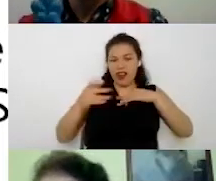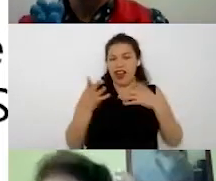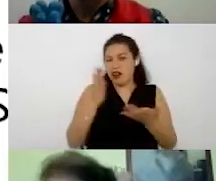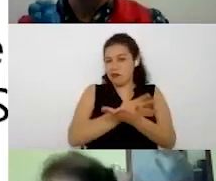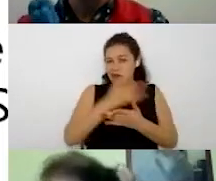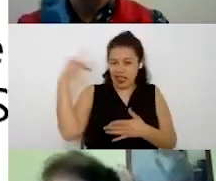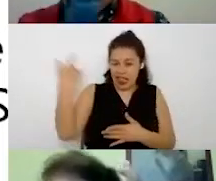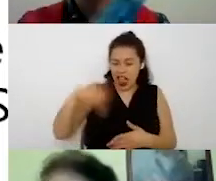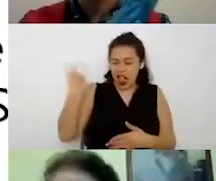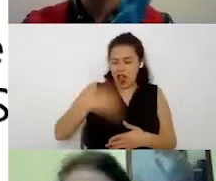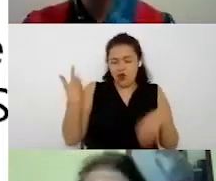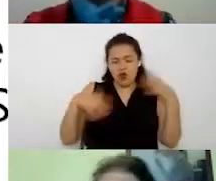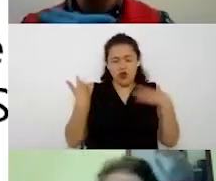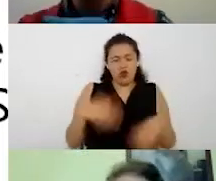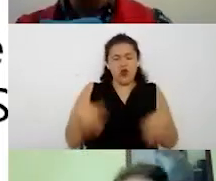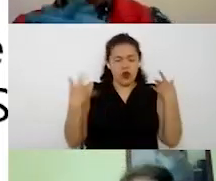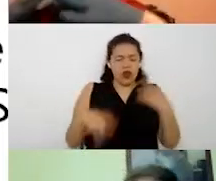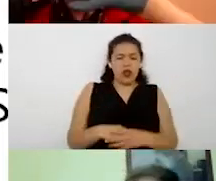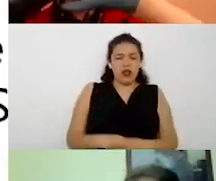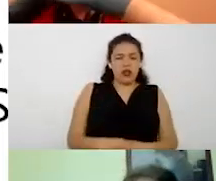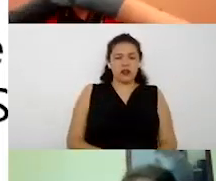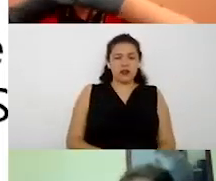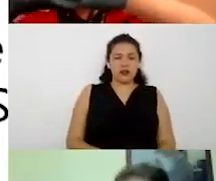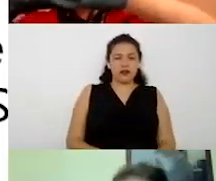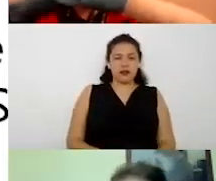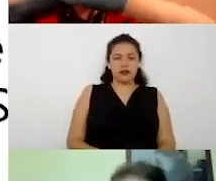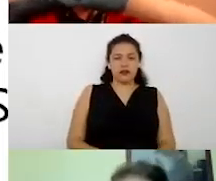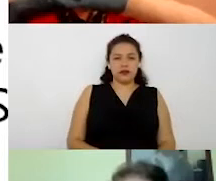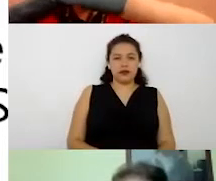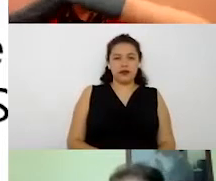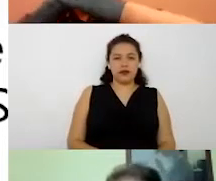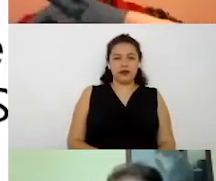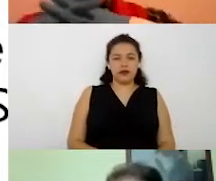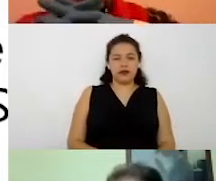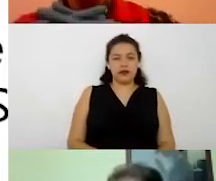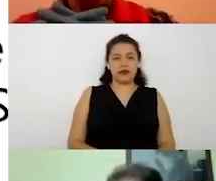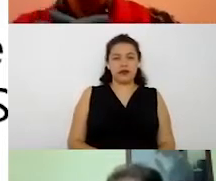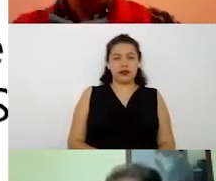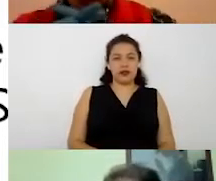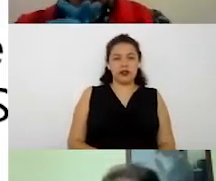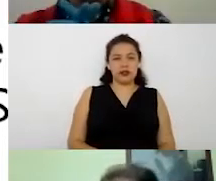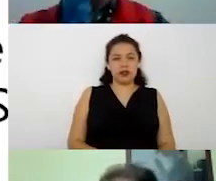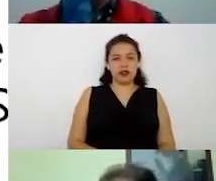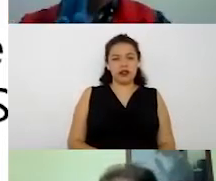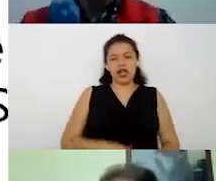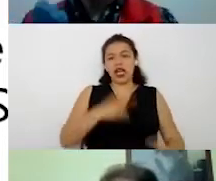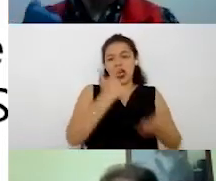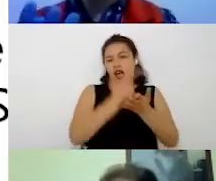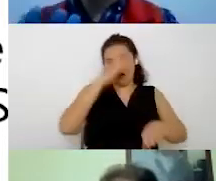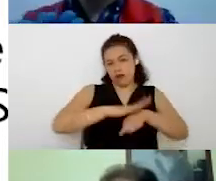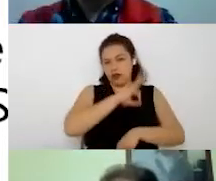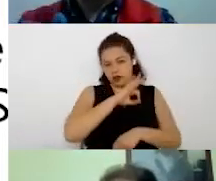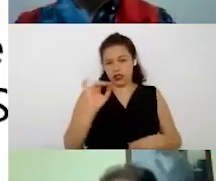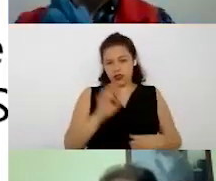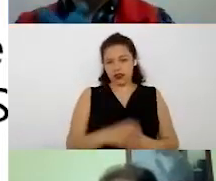muy fuerte, si es que la víctima está consciente, voy a agravar o puedo agravar la situación. Ese